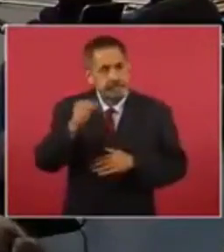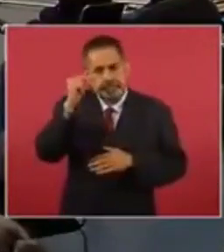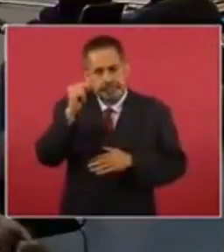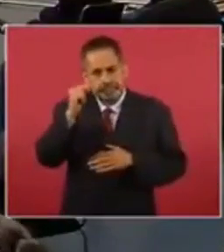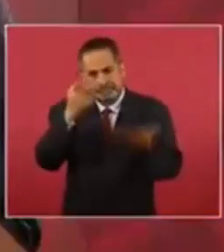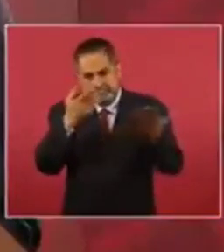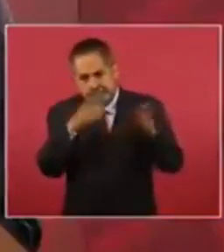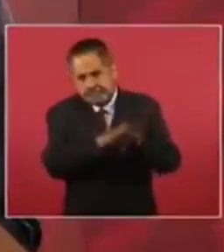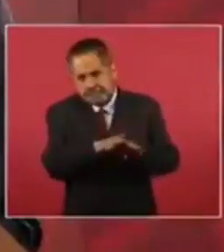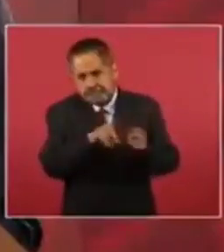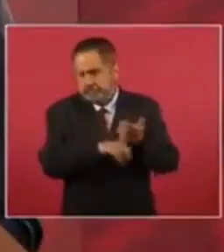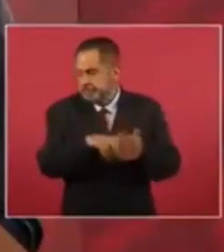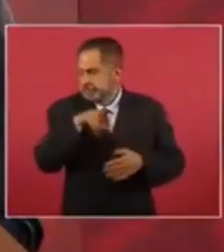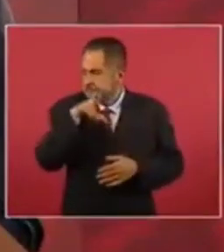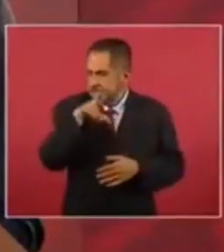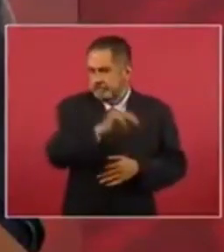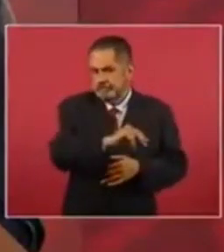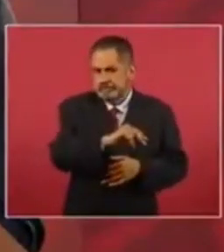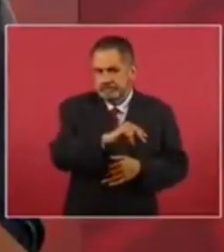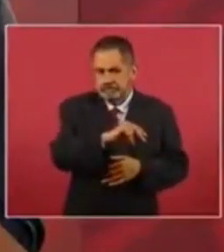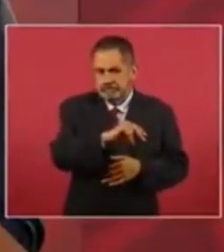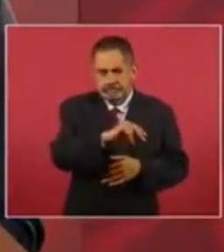veda.